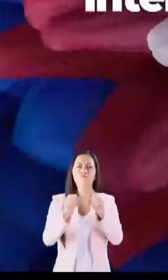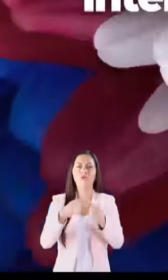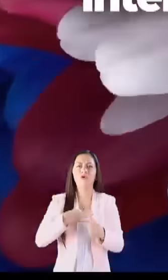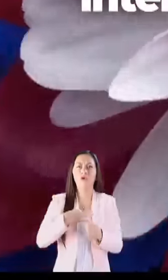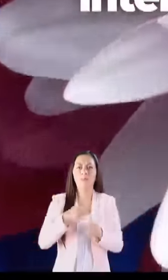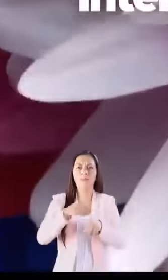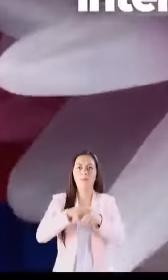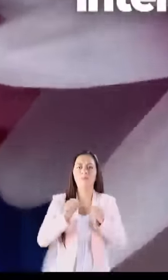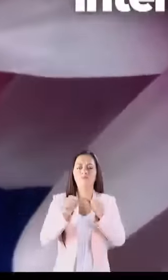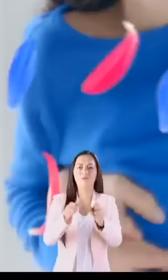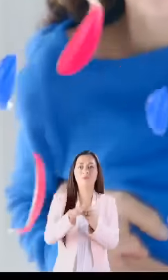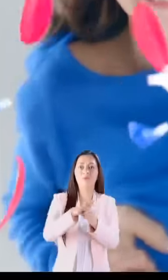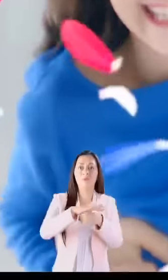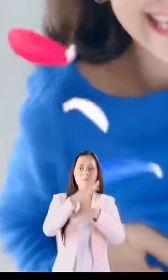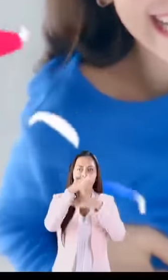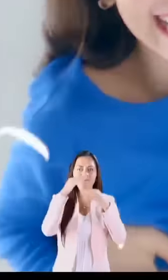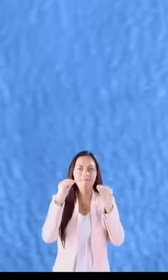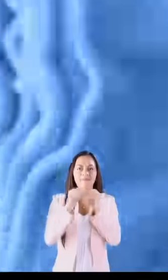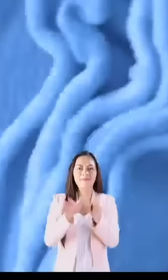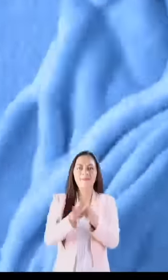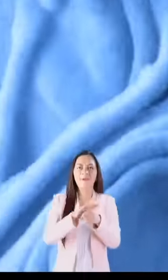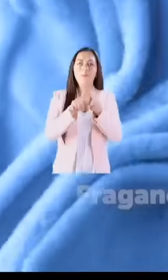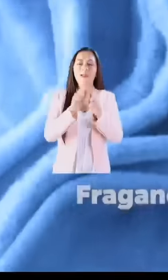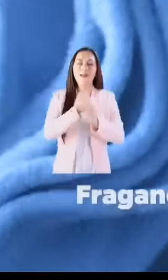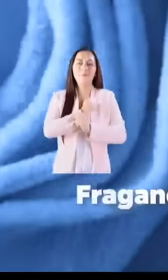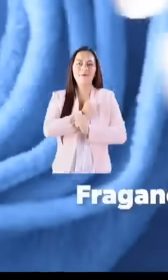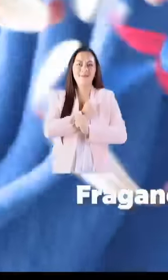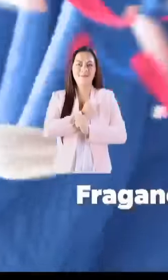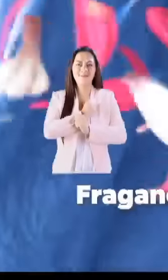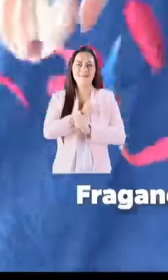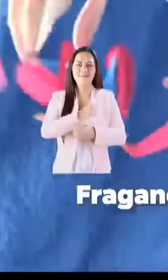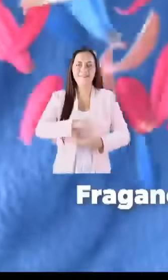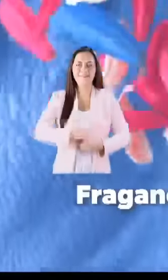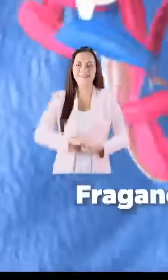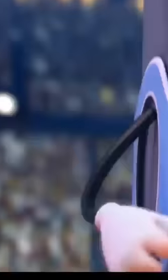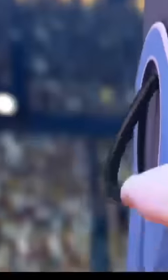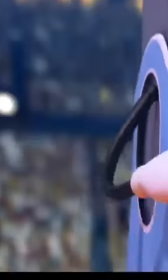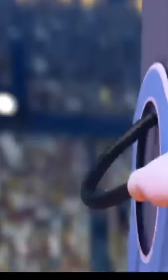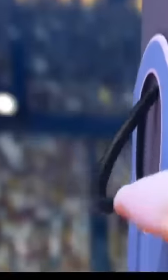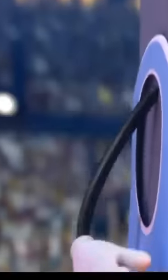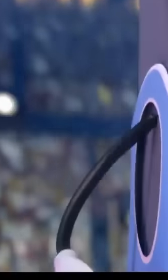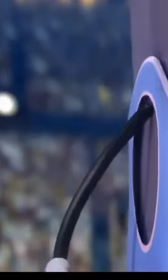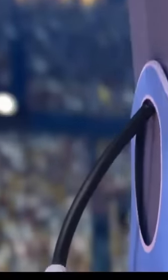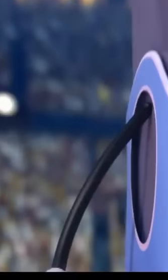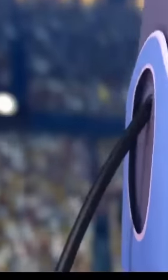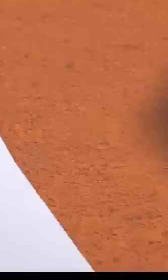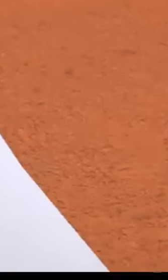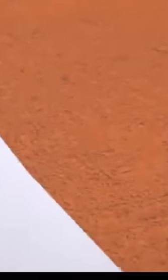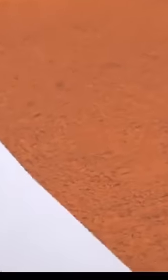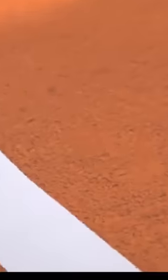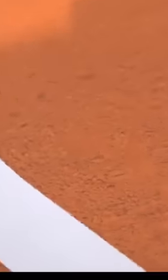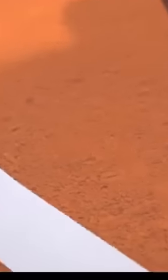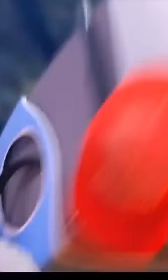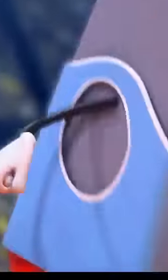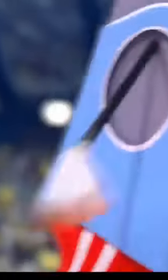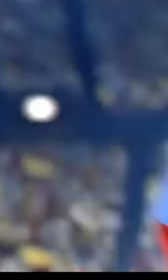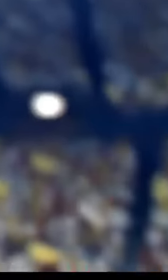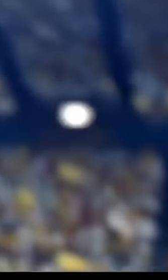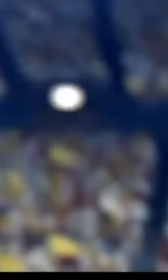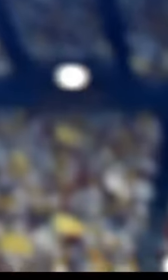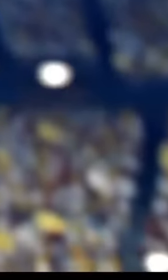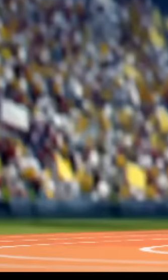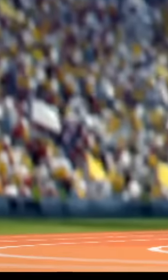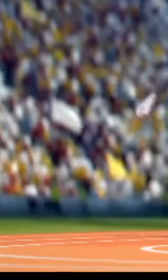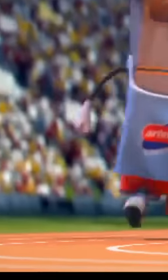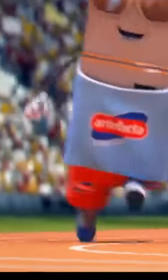doble intensidad y doble duración. Suavitel Complete. Fragancia intensa y completa como tu amor. ¡A tus marcas! ¡Listos!